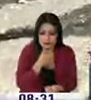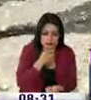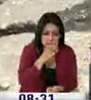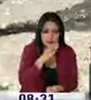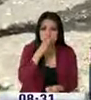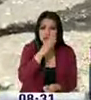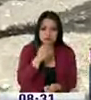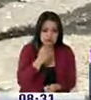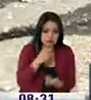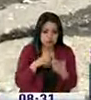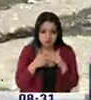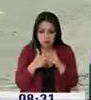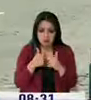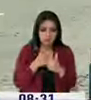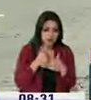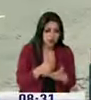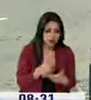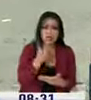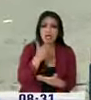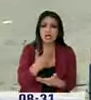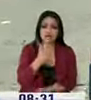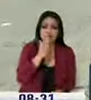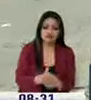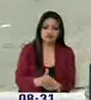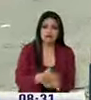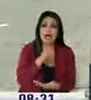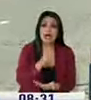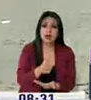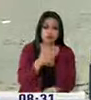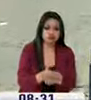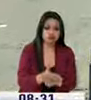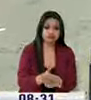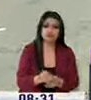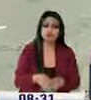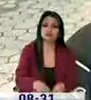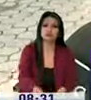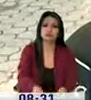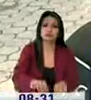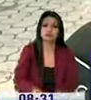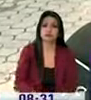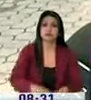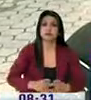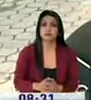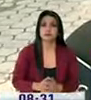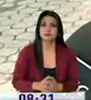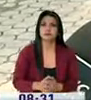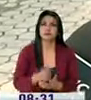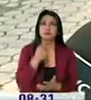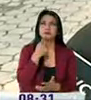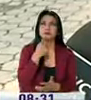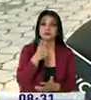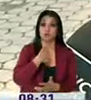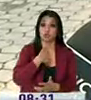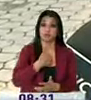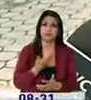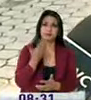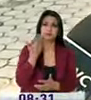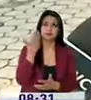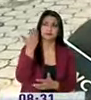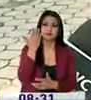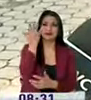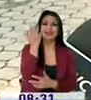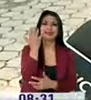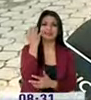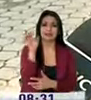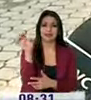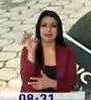problema y saber si puede hacer algo para detener el desperdicio de líquido vital. Yo me fui el día 15 de